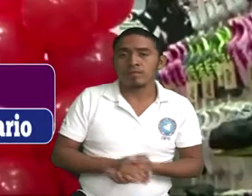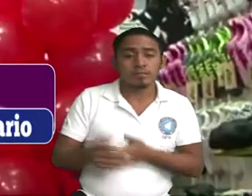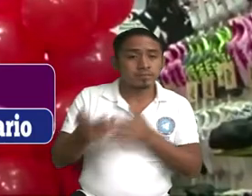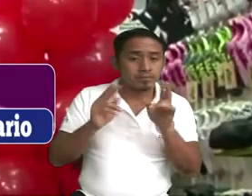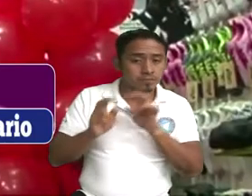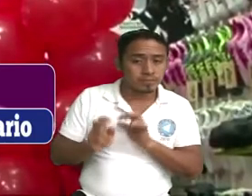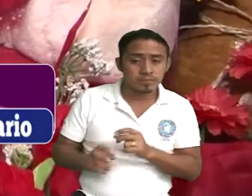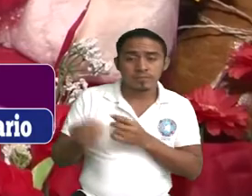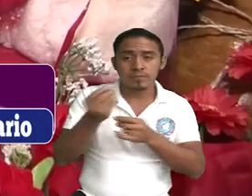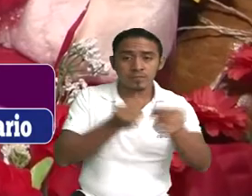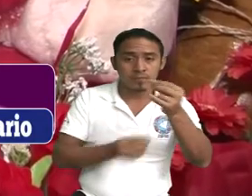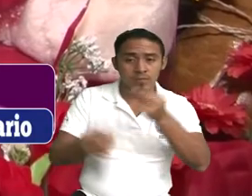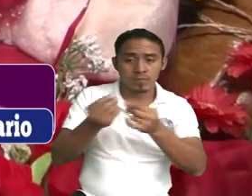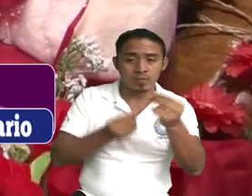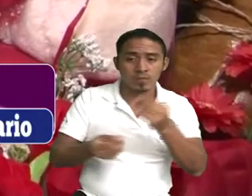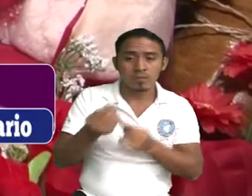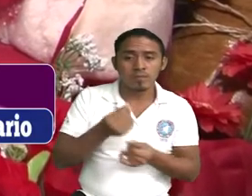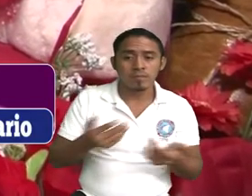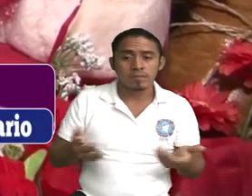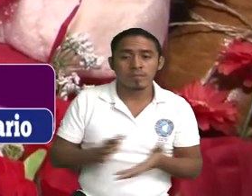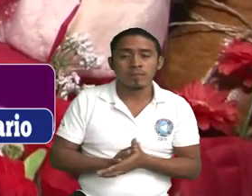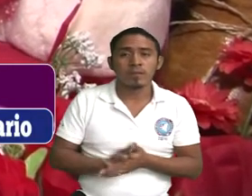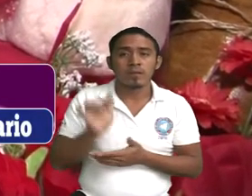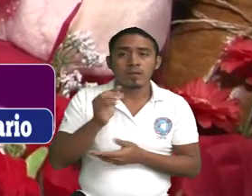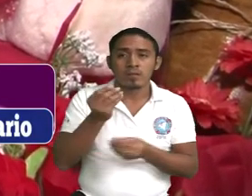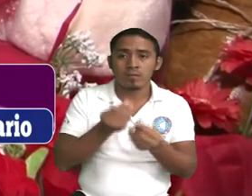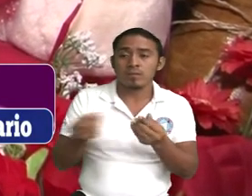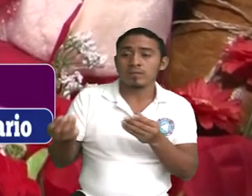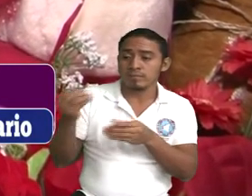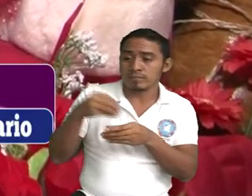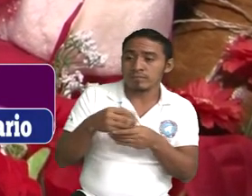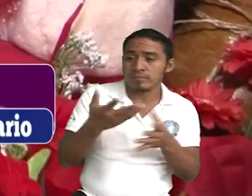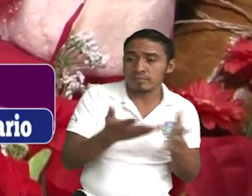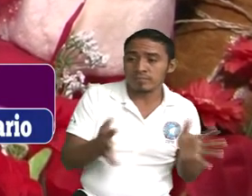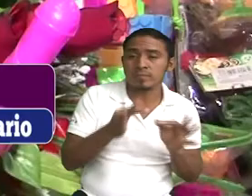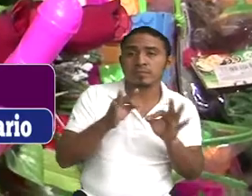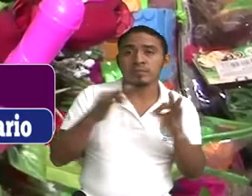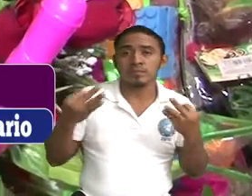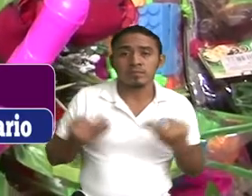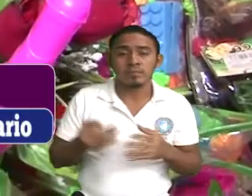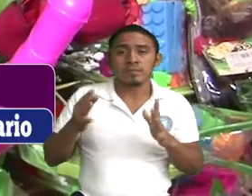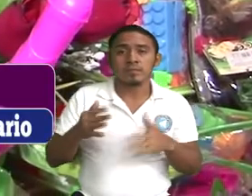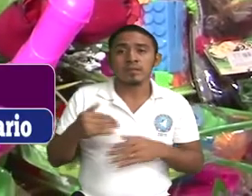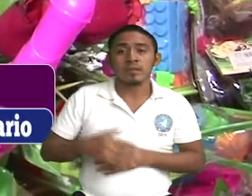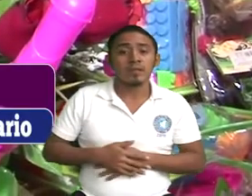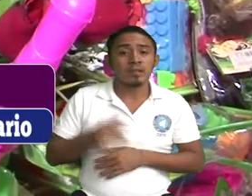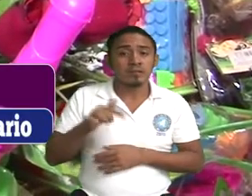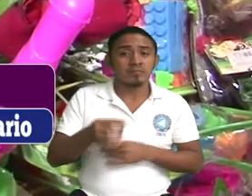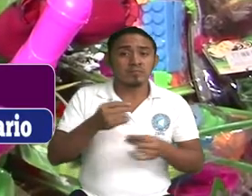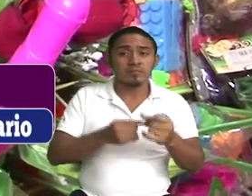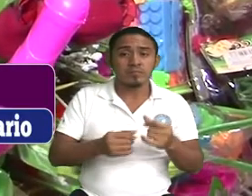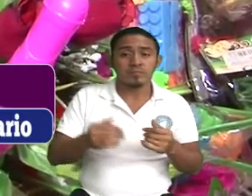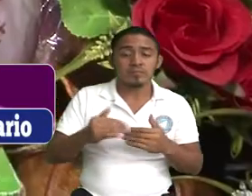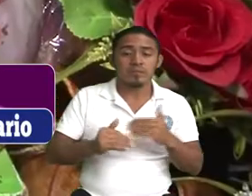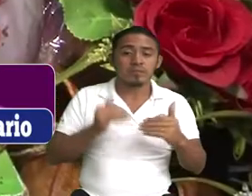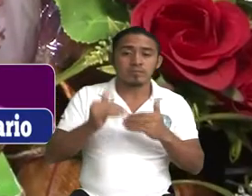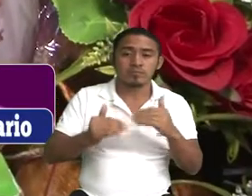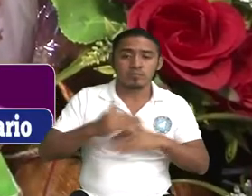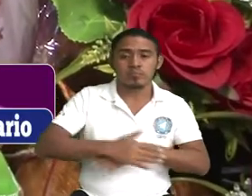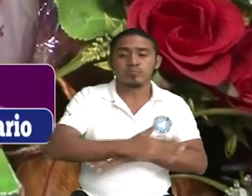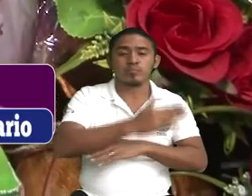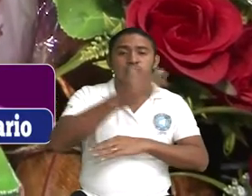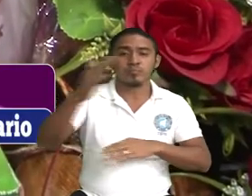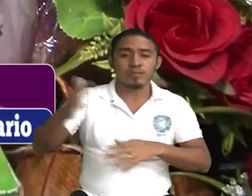valoración económica que dice que hay un ingreso que llegó directamente a las familias y que probablemente va a ir